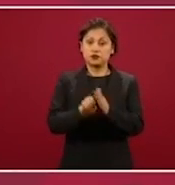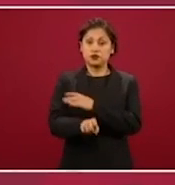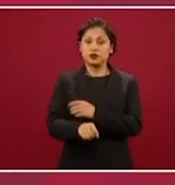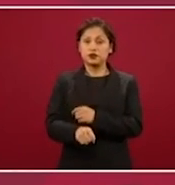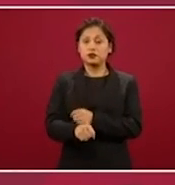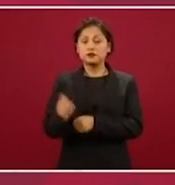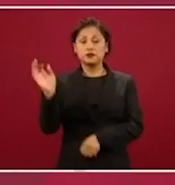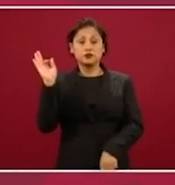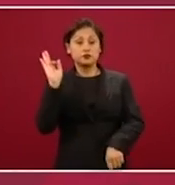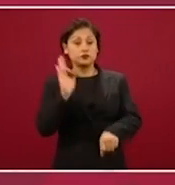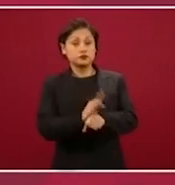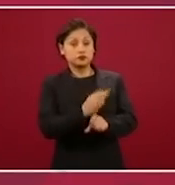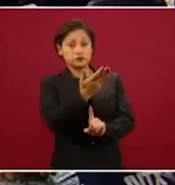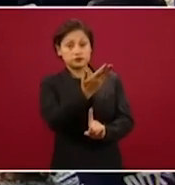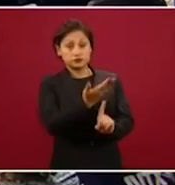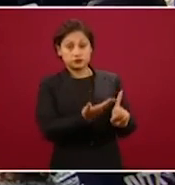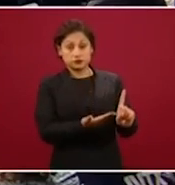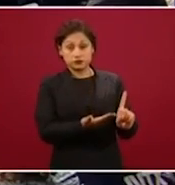a un